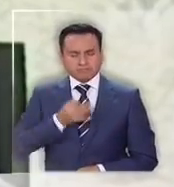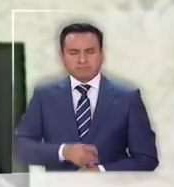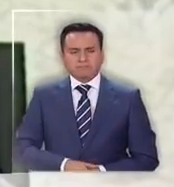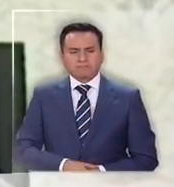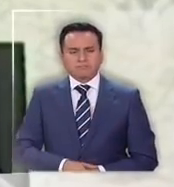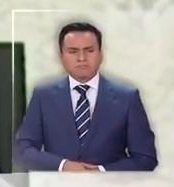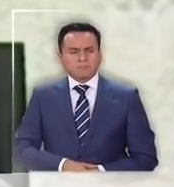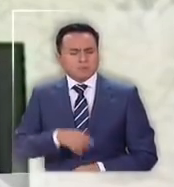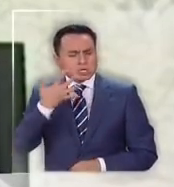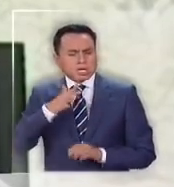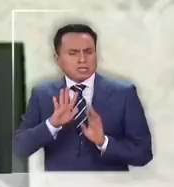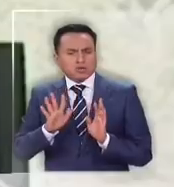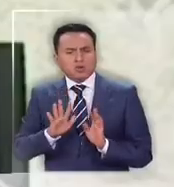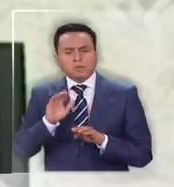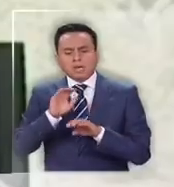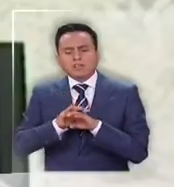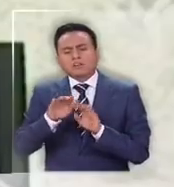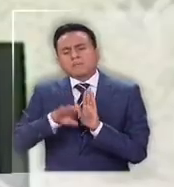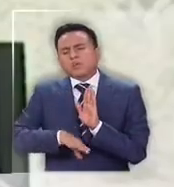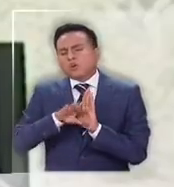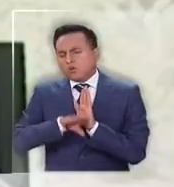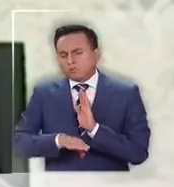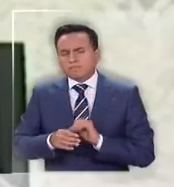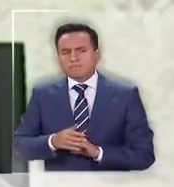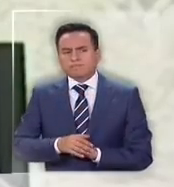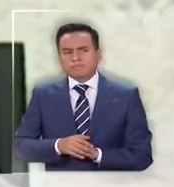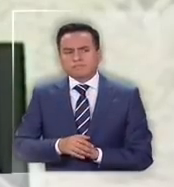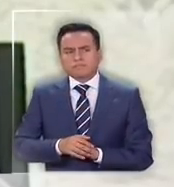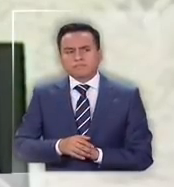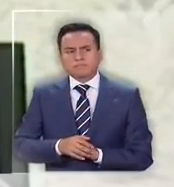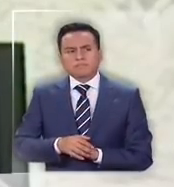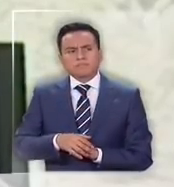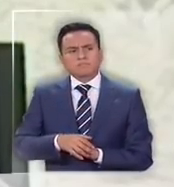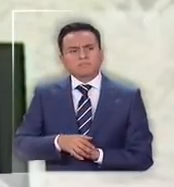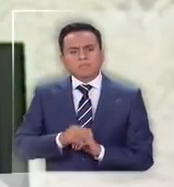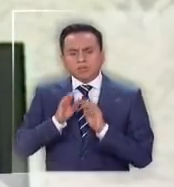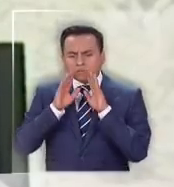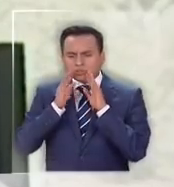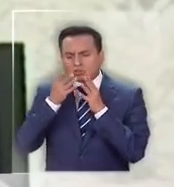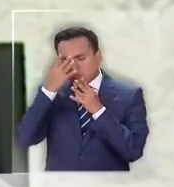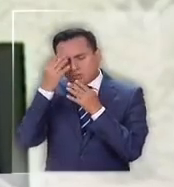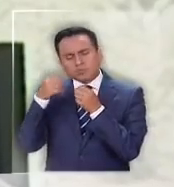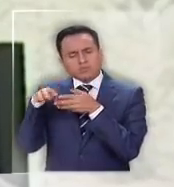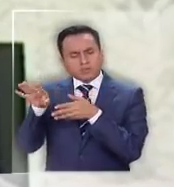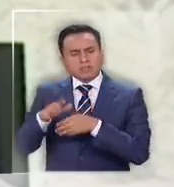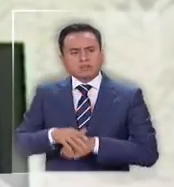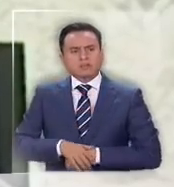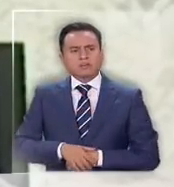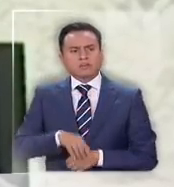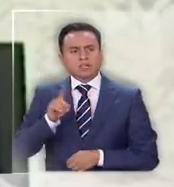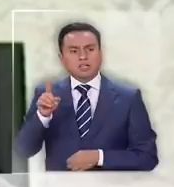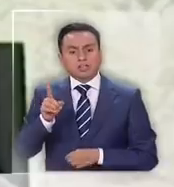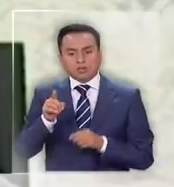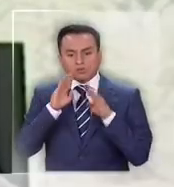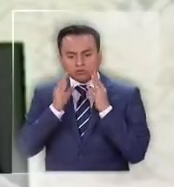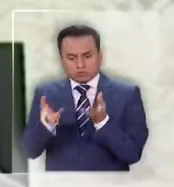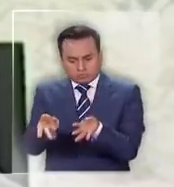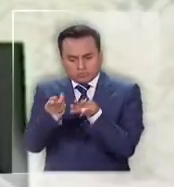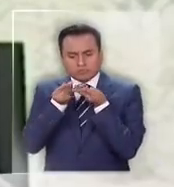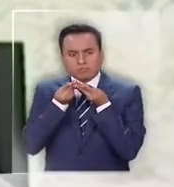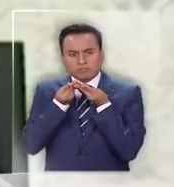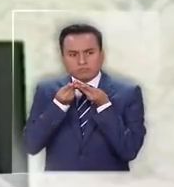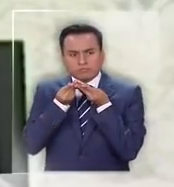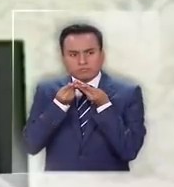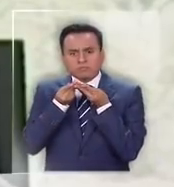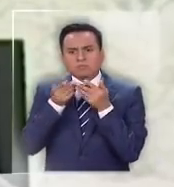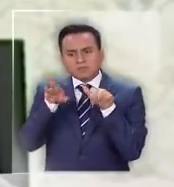que no tenía ni una importancia, eran pecados menores. Que se resolvían rápidamente la confesión, que él como confesor le tocaba